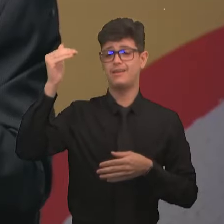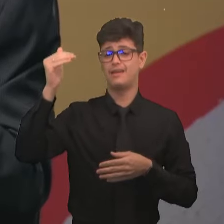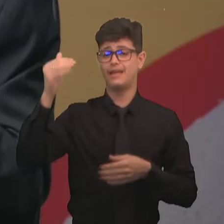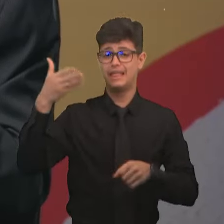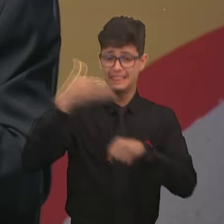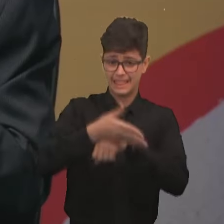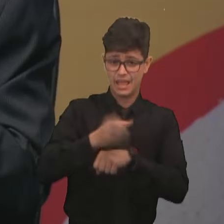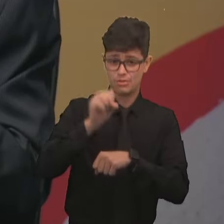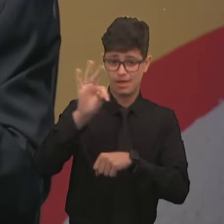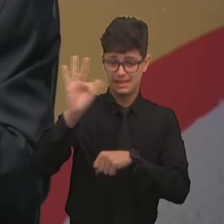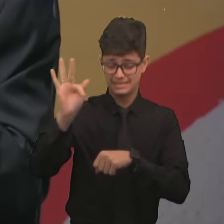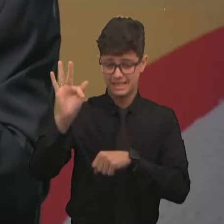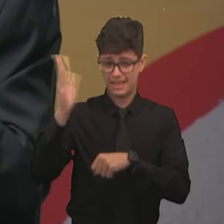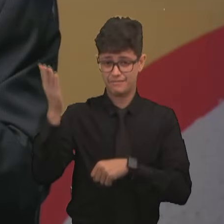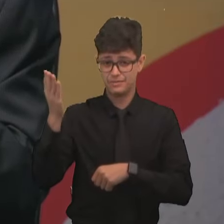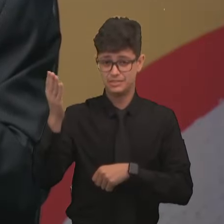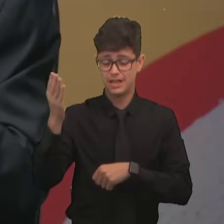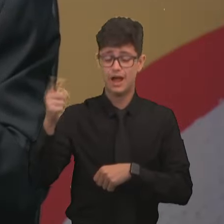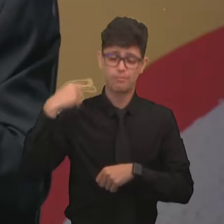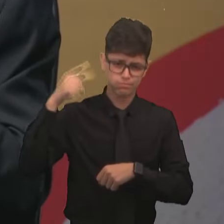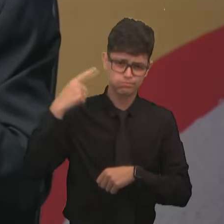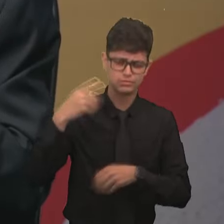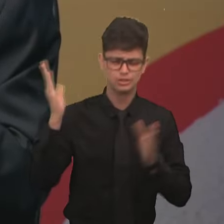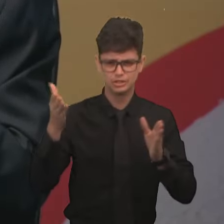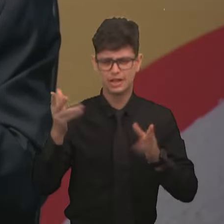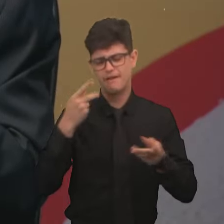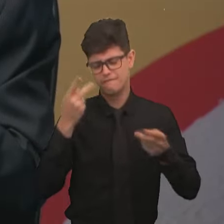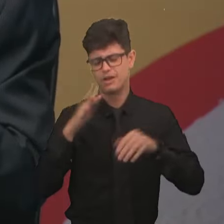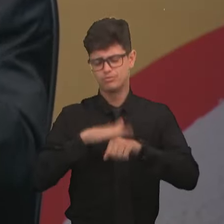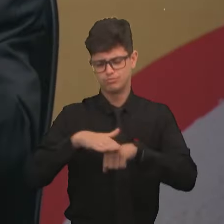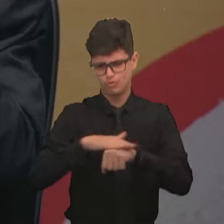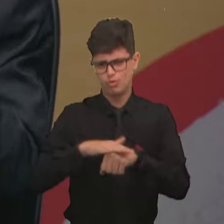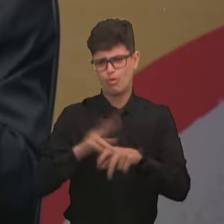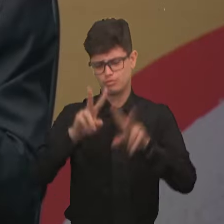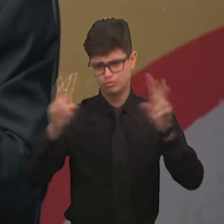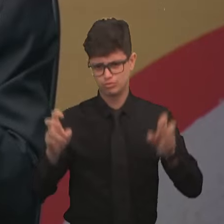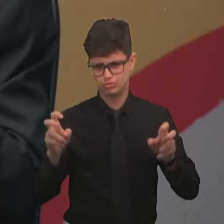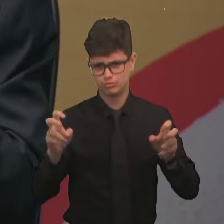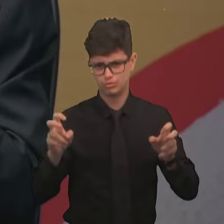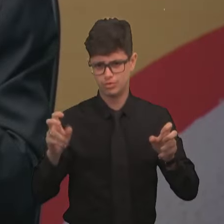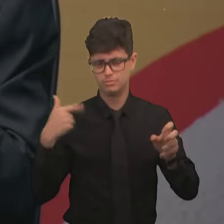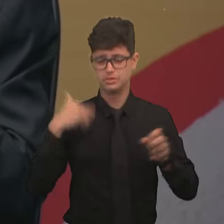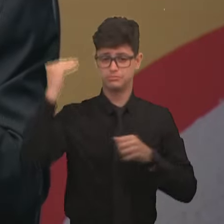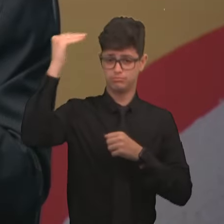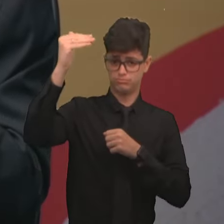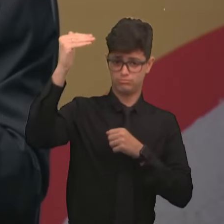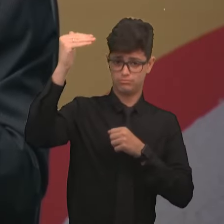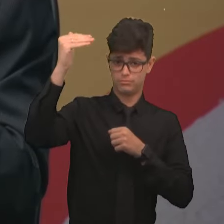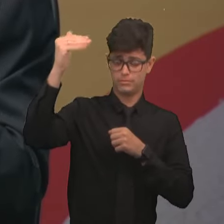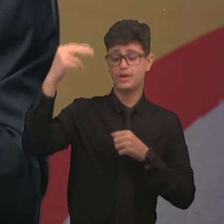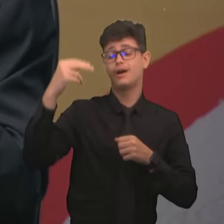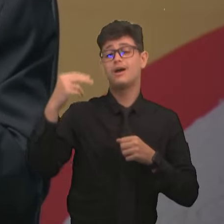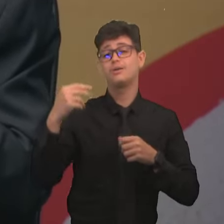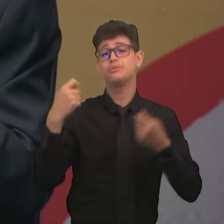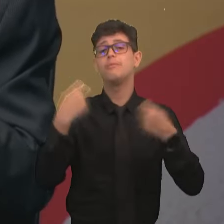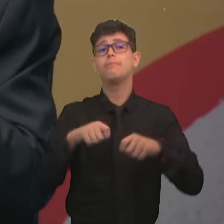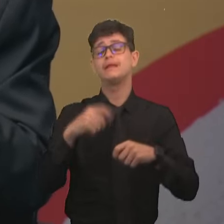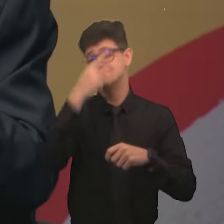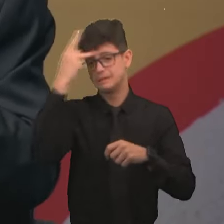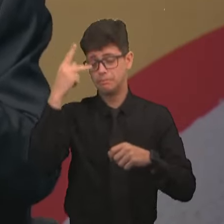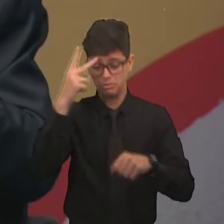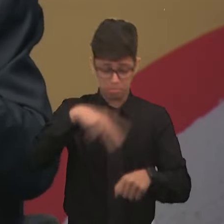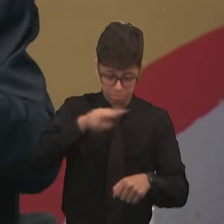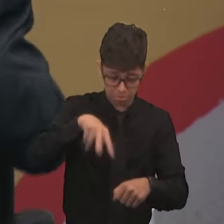repercusión general, para los cuales, por lo tanto, hay una solución a través del Supremo, ni siquiera hay que subir,